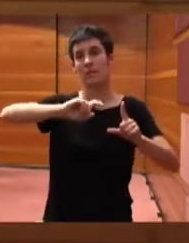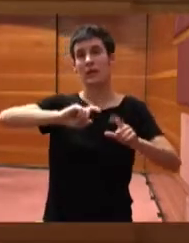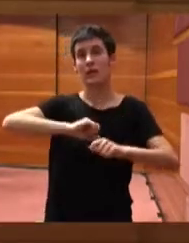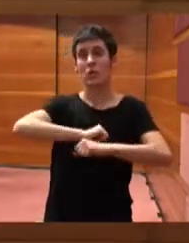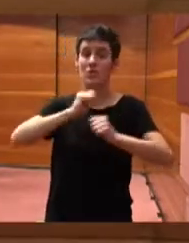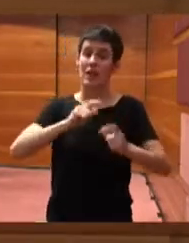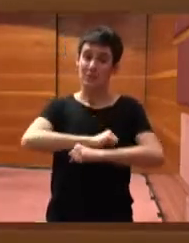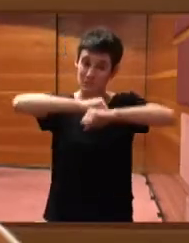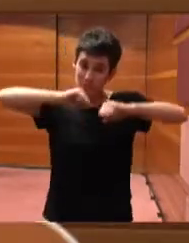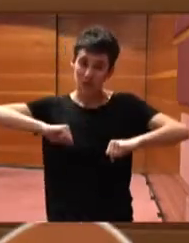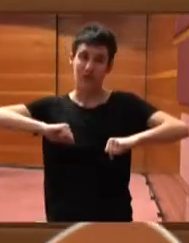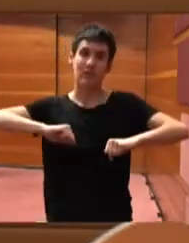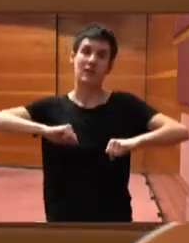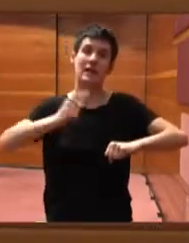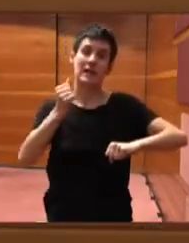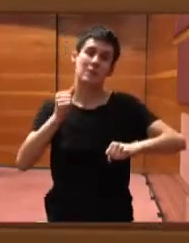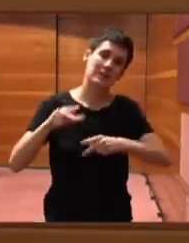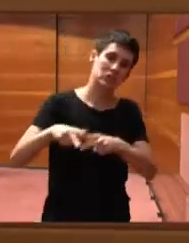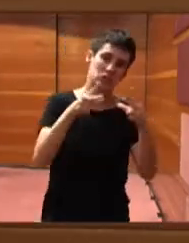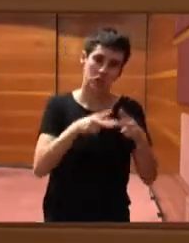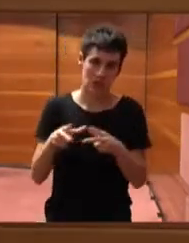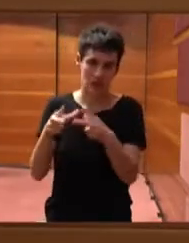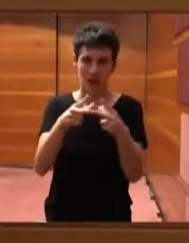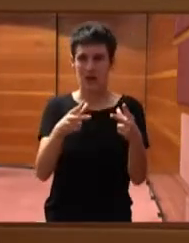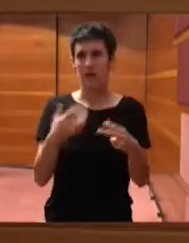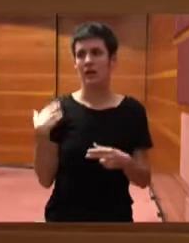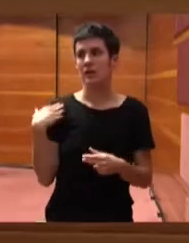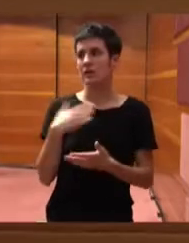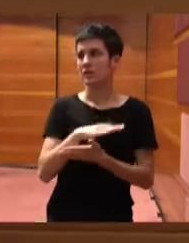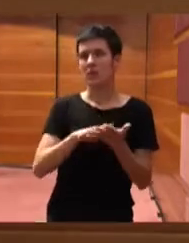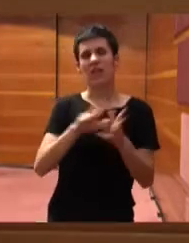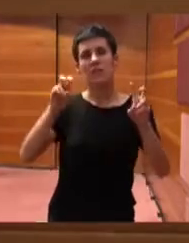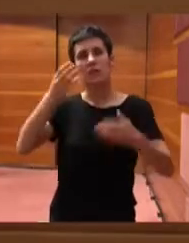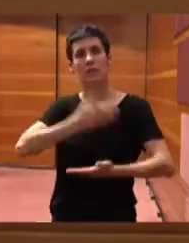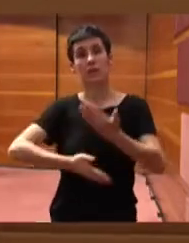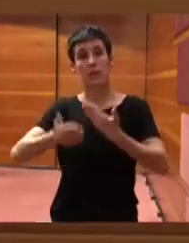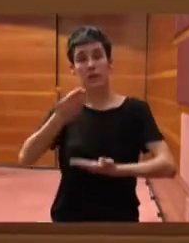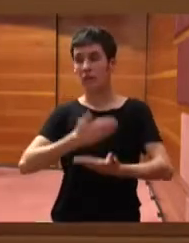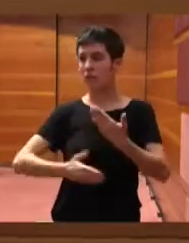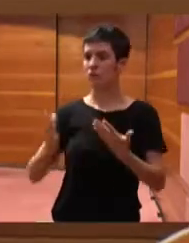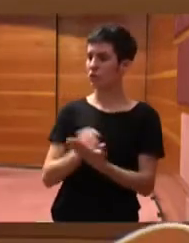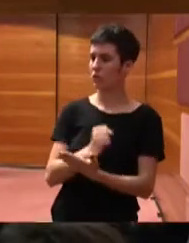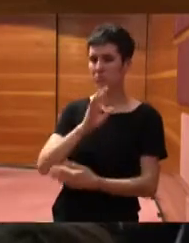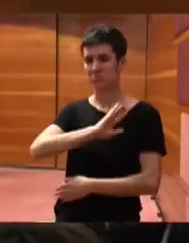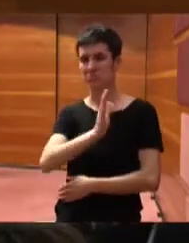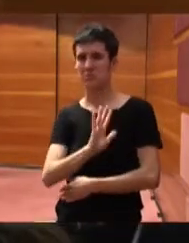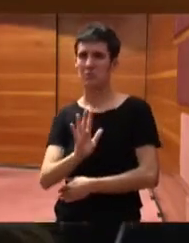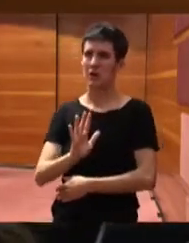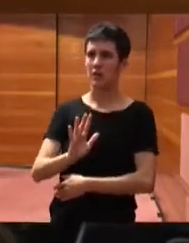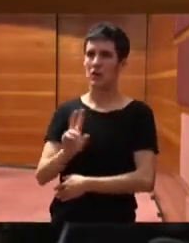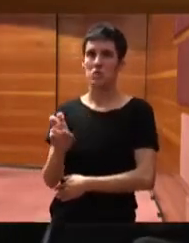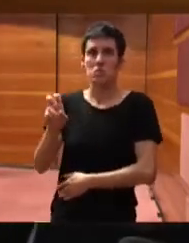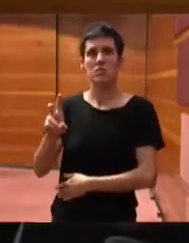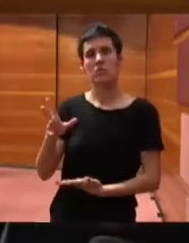social. Y no nos olvidemos, que antes no lo he mencionado al hablar de colaboración, que todo esto que parece algo que nos viene, algo